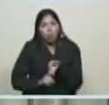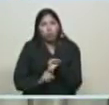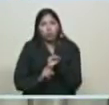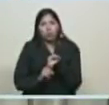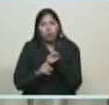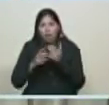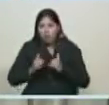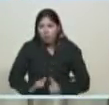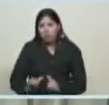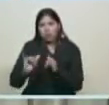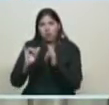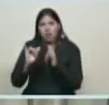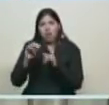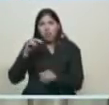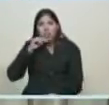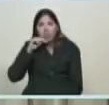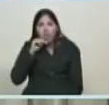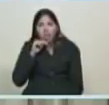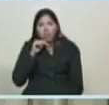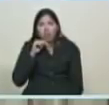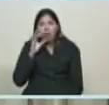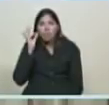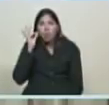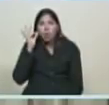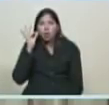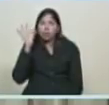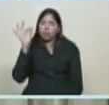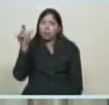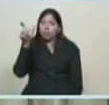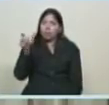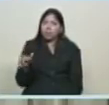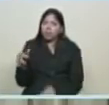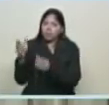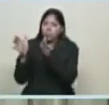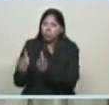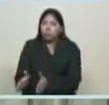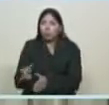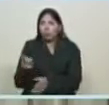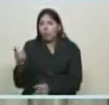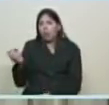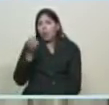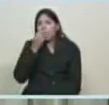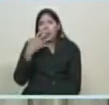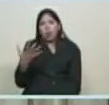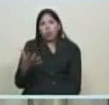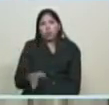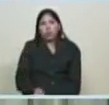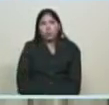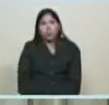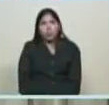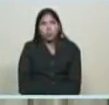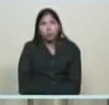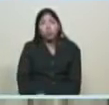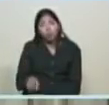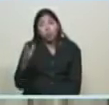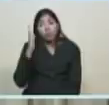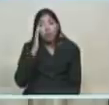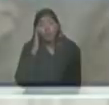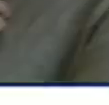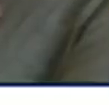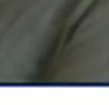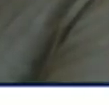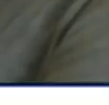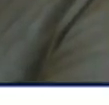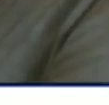hija nieta mujer es lo más grande que hay es lo más grande mujeres deben saberlo con humildad ustedes